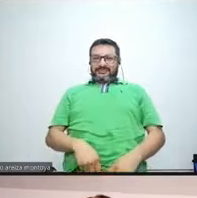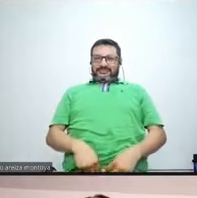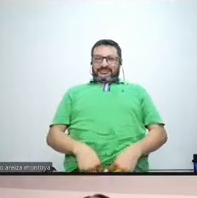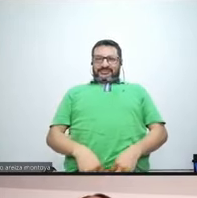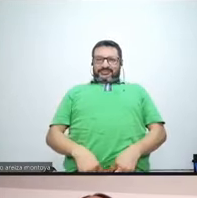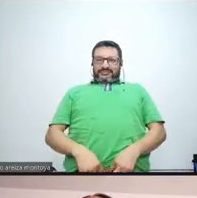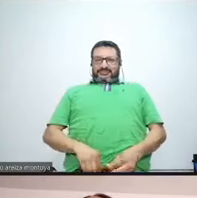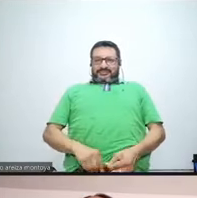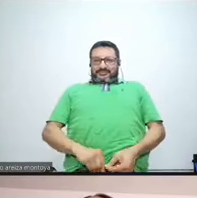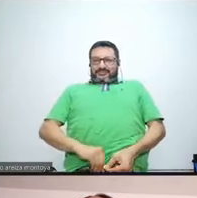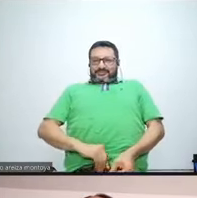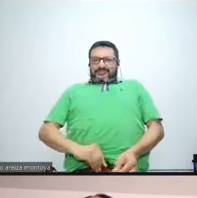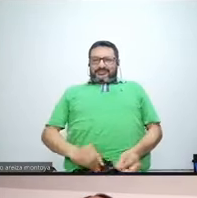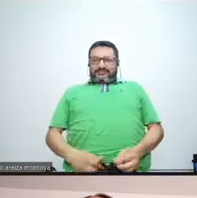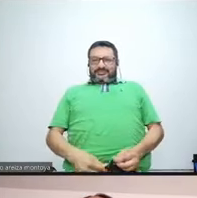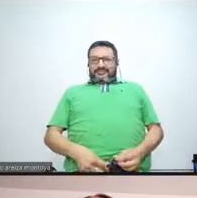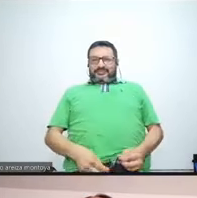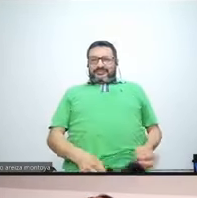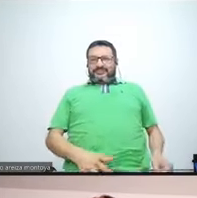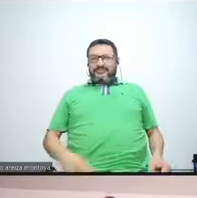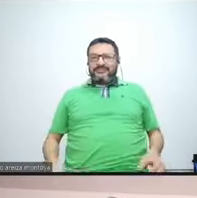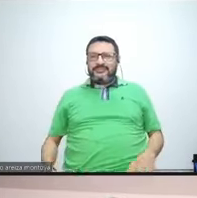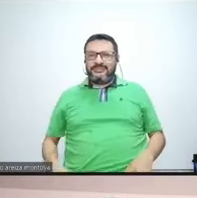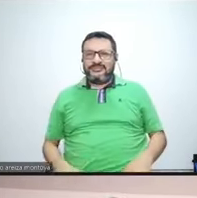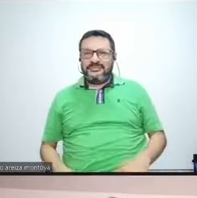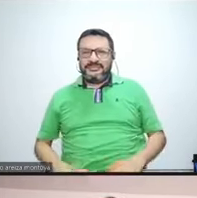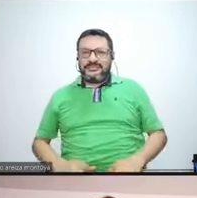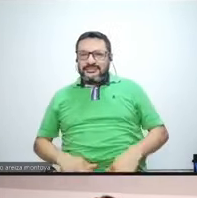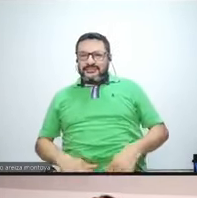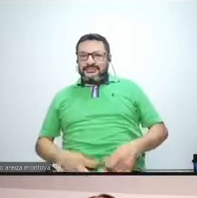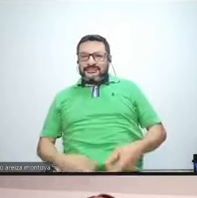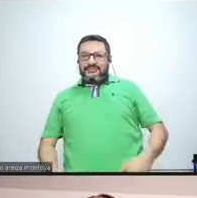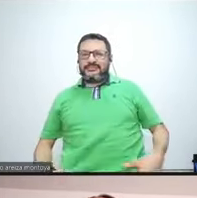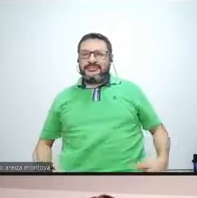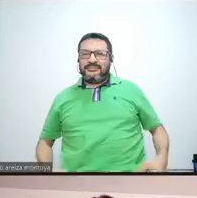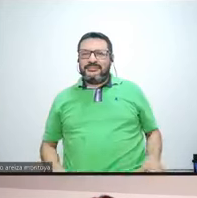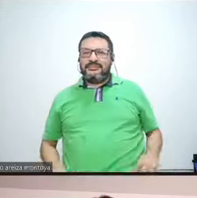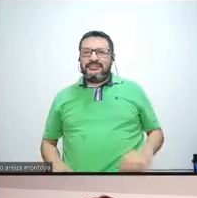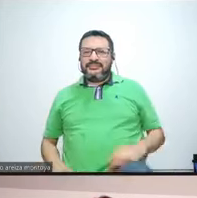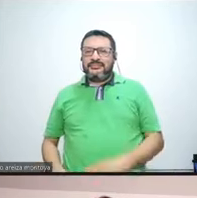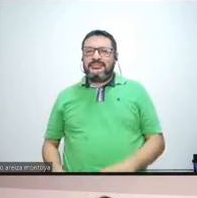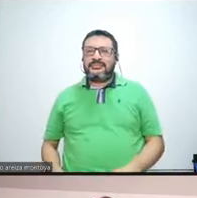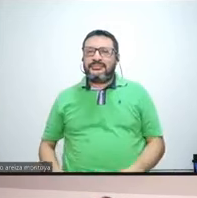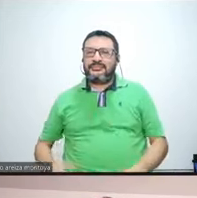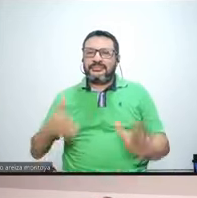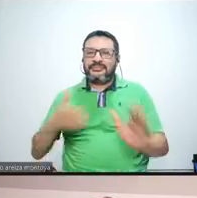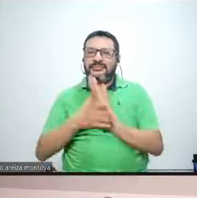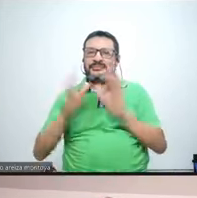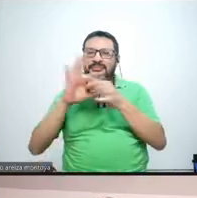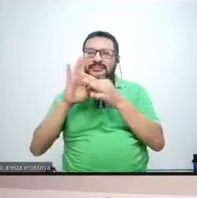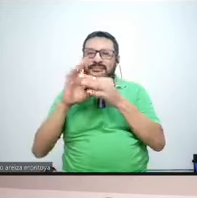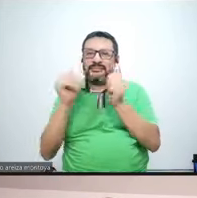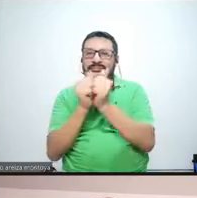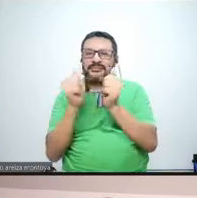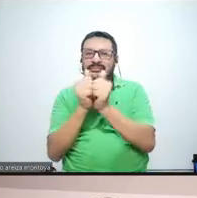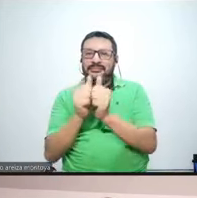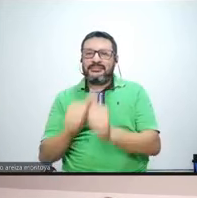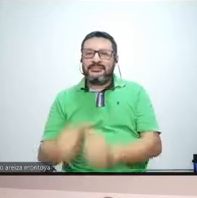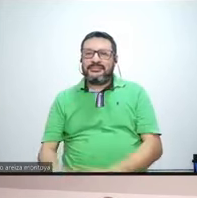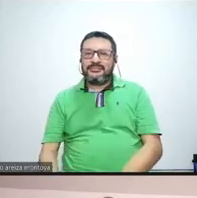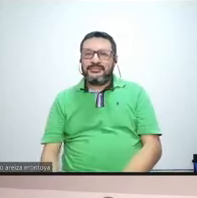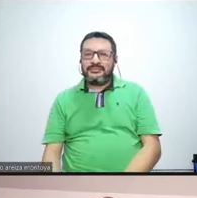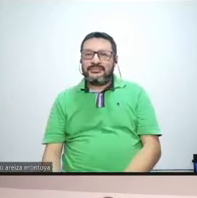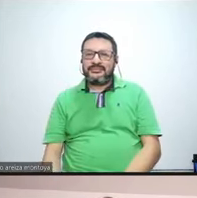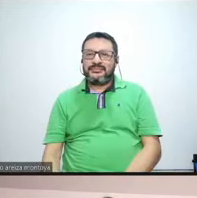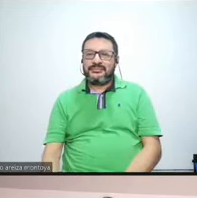¿Le contamos por qué es coincidencia? No, pues yo me imagino, no sé si sea por la pareja o qué, o por dónde. Exactamente,